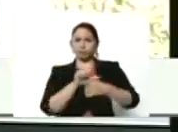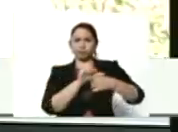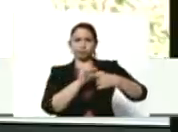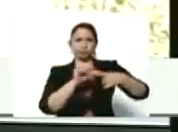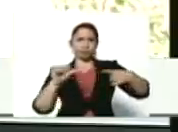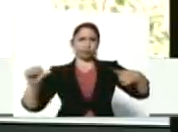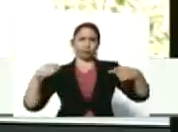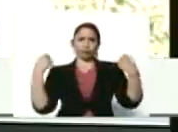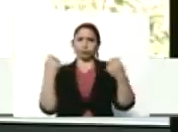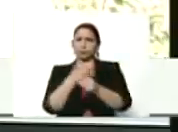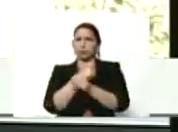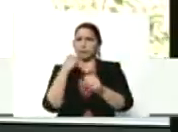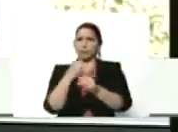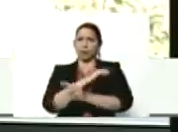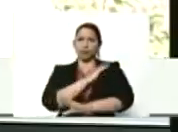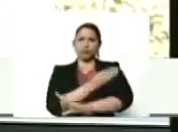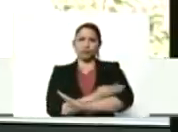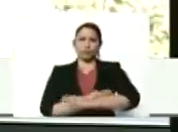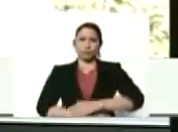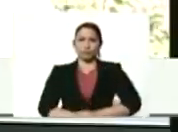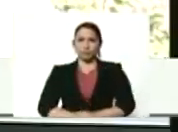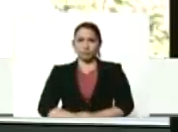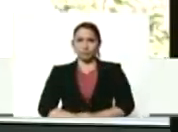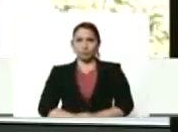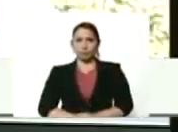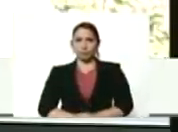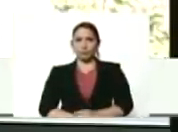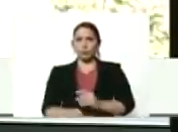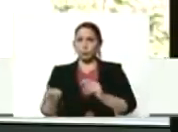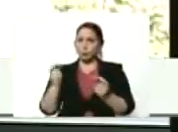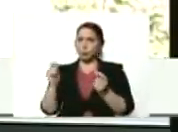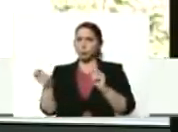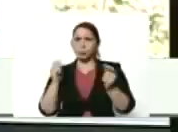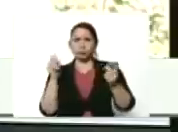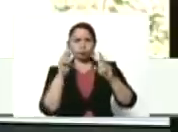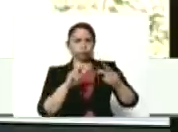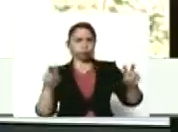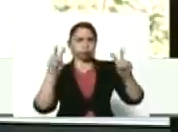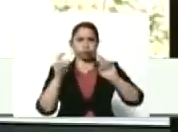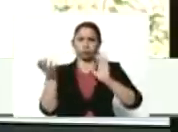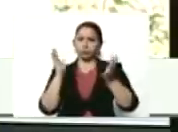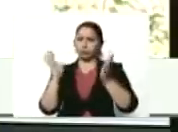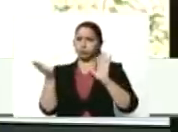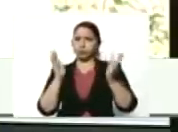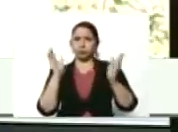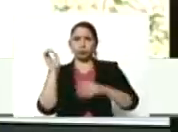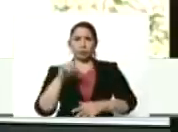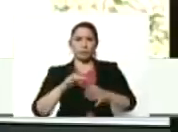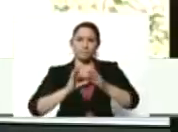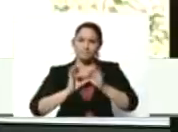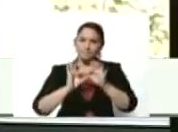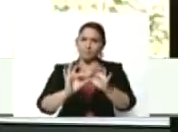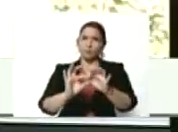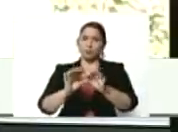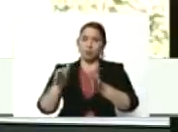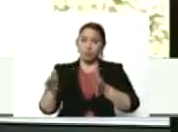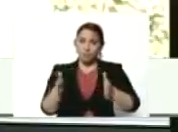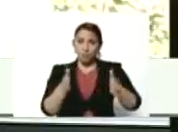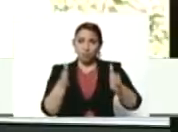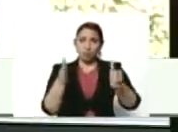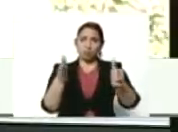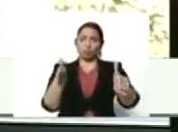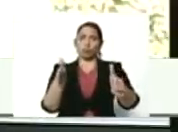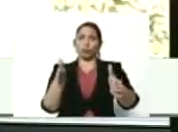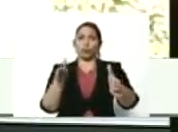una jornada intensa de trabajo, de intercambios, de revisión, de ratificación del camino